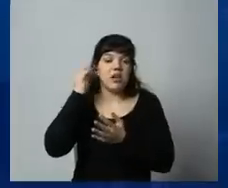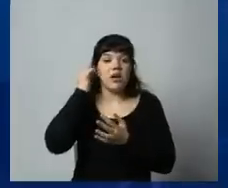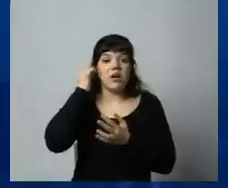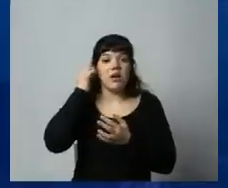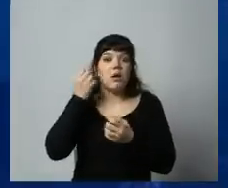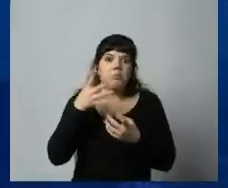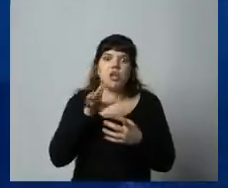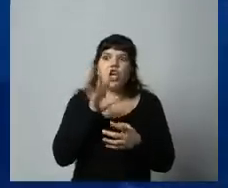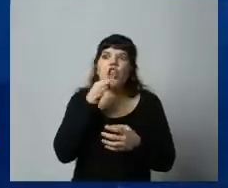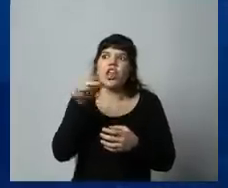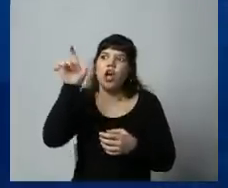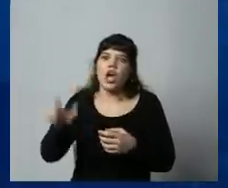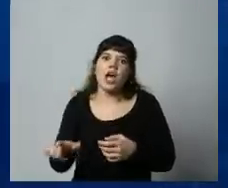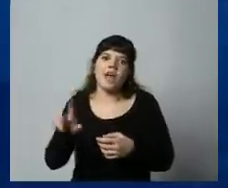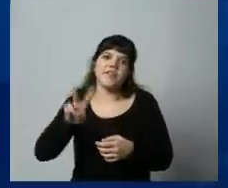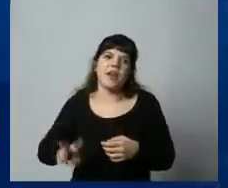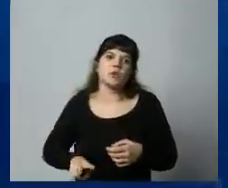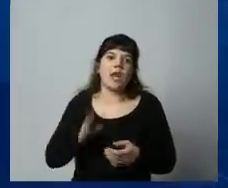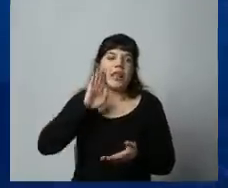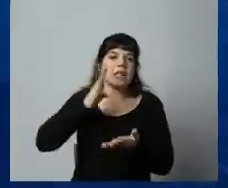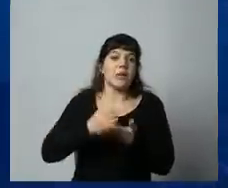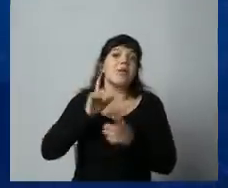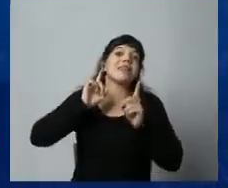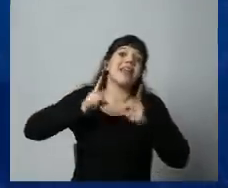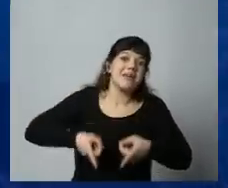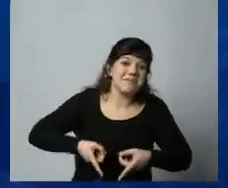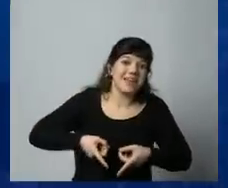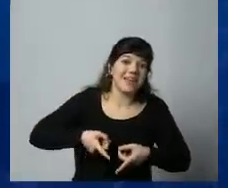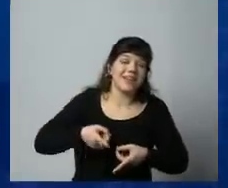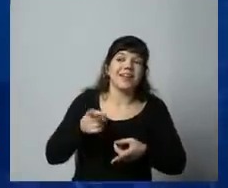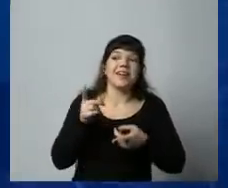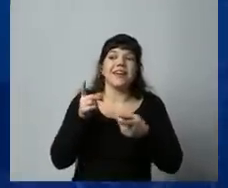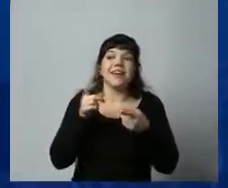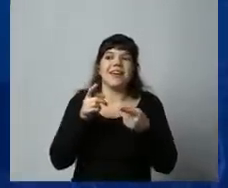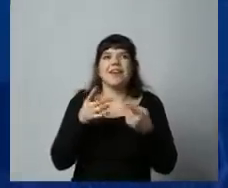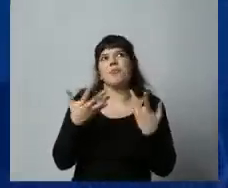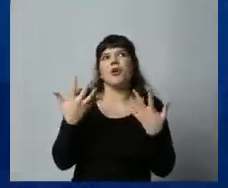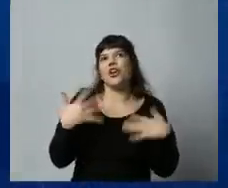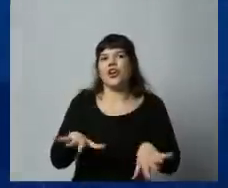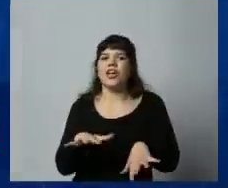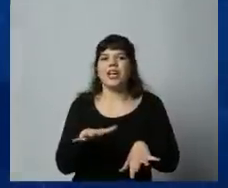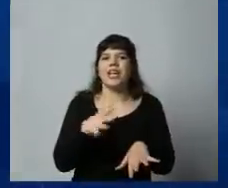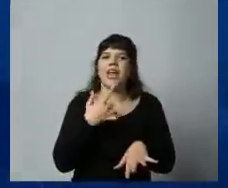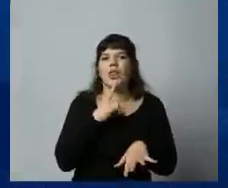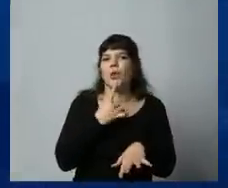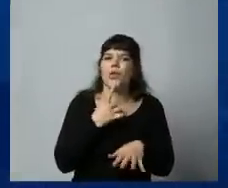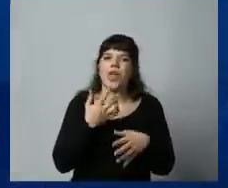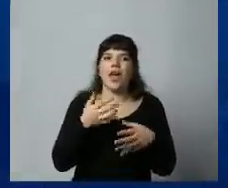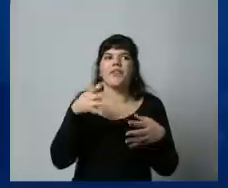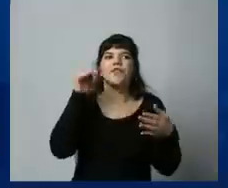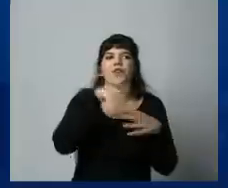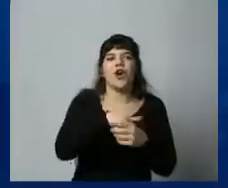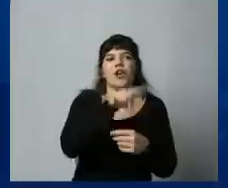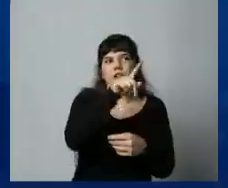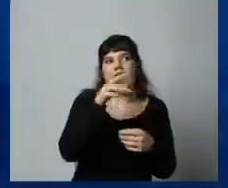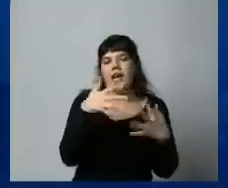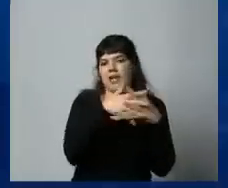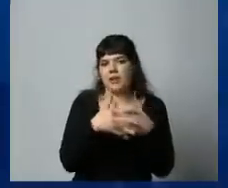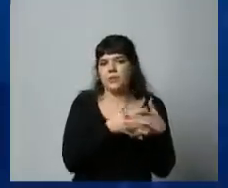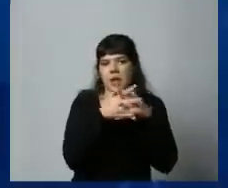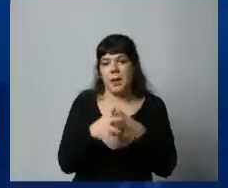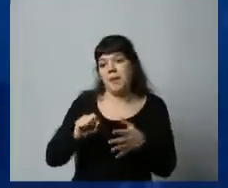Venezuela como una dictadura y entre otras cosas porque estaba reacio a votar al candidato de Estados Unidos para el banco